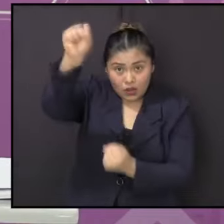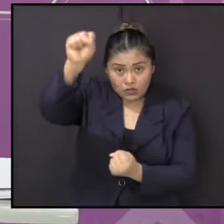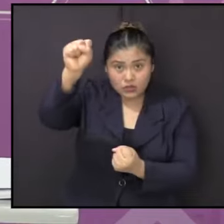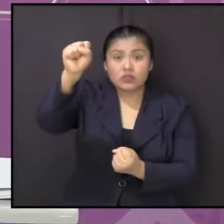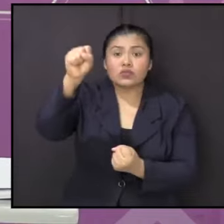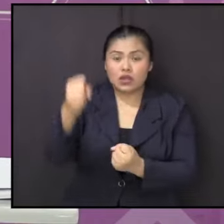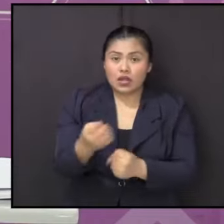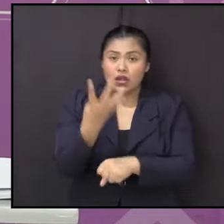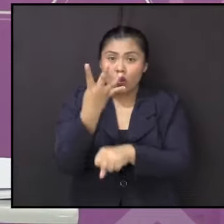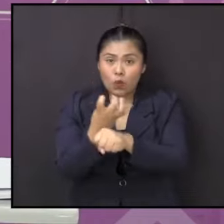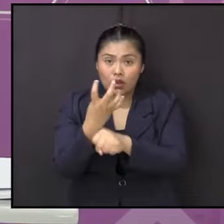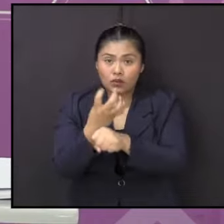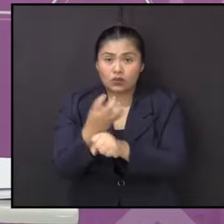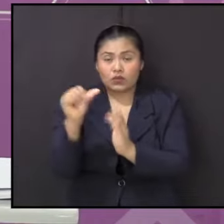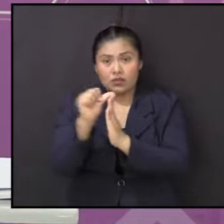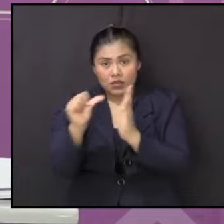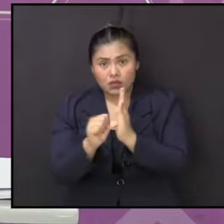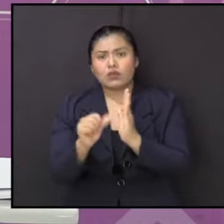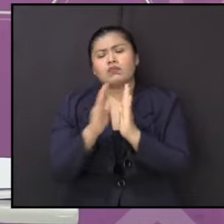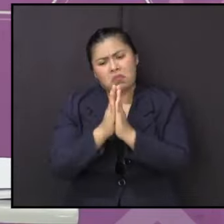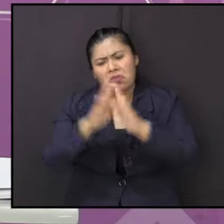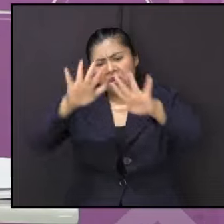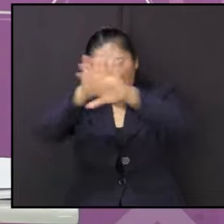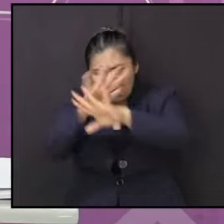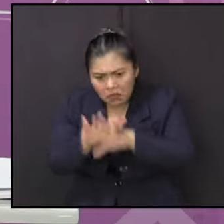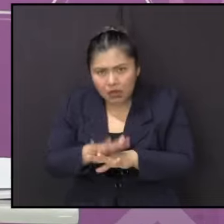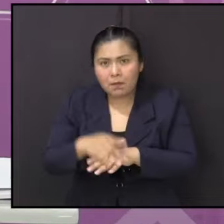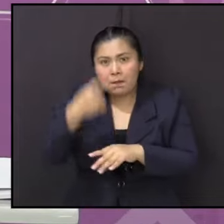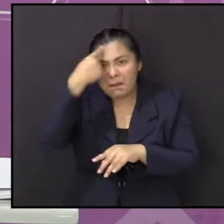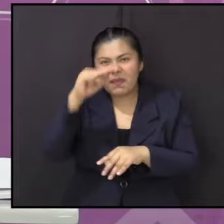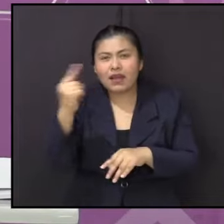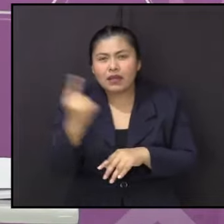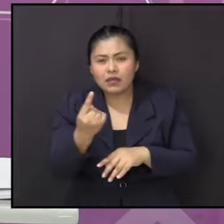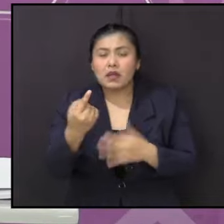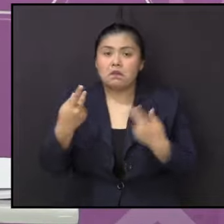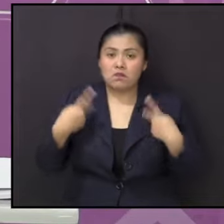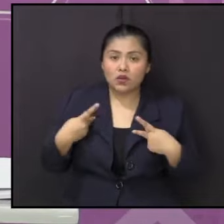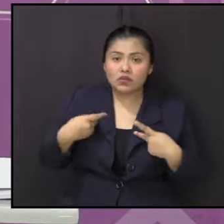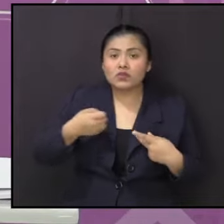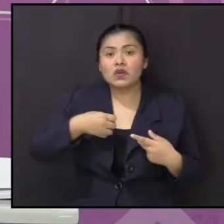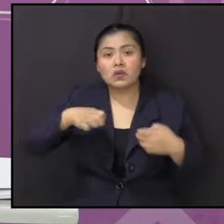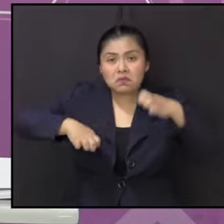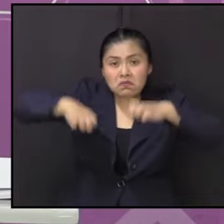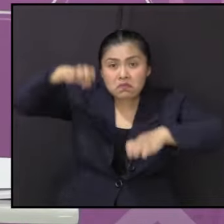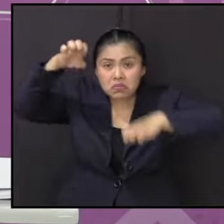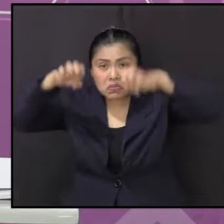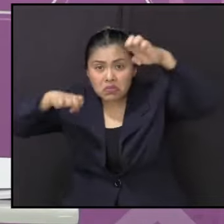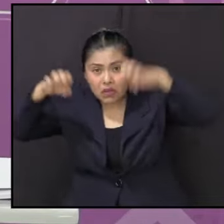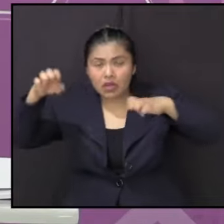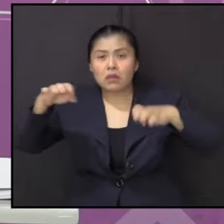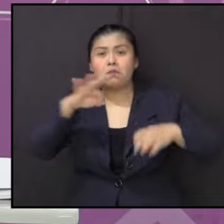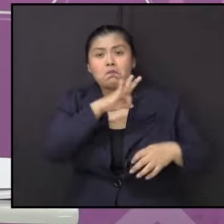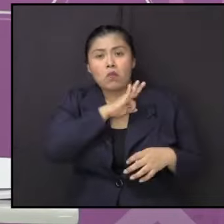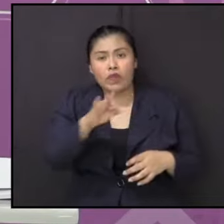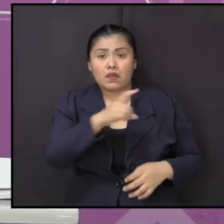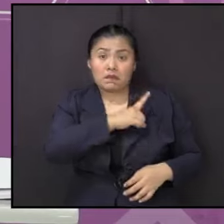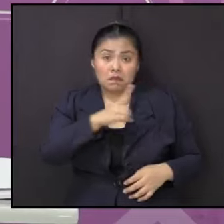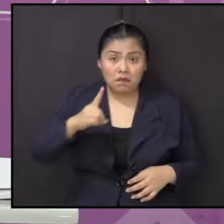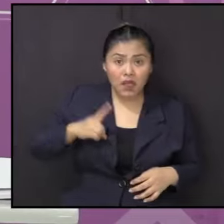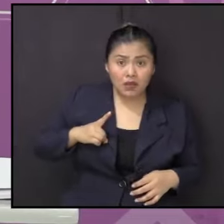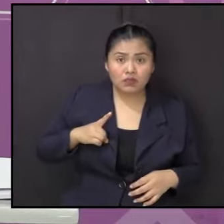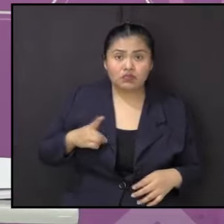Constitución Política del Estado de Veracruz para que cualquier persona adulta mayor también sea considerado y pueda tener a la prontitud su derecho de